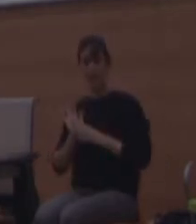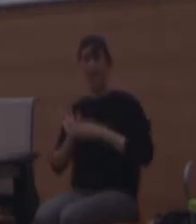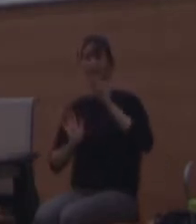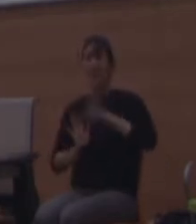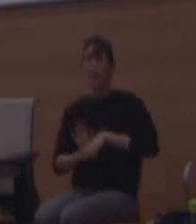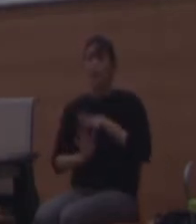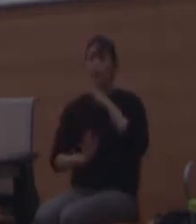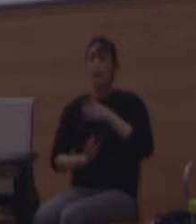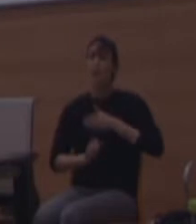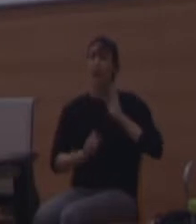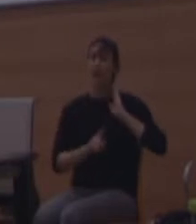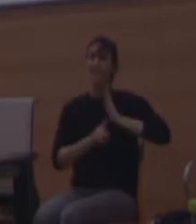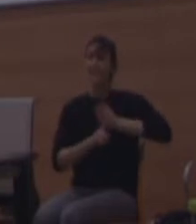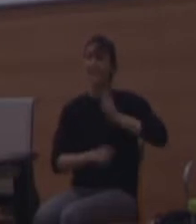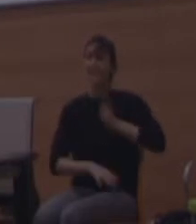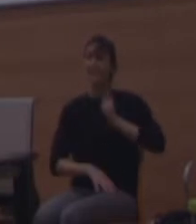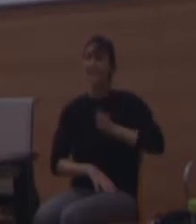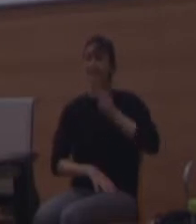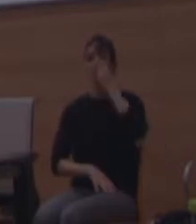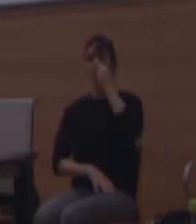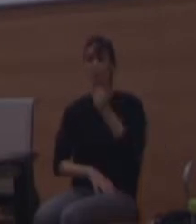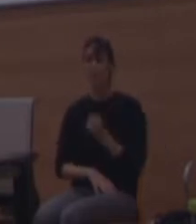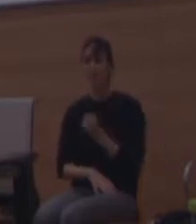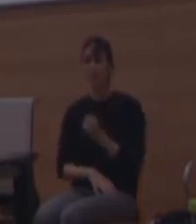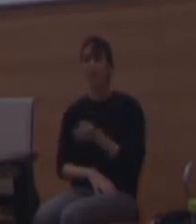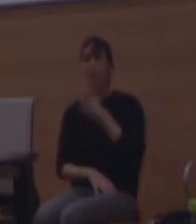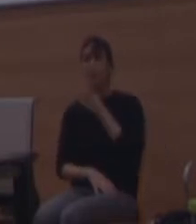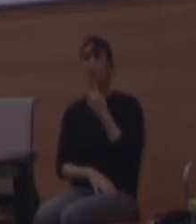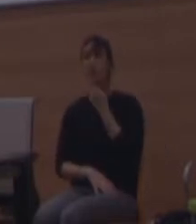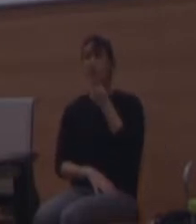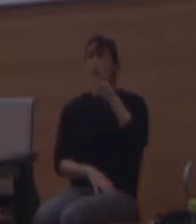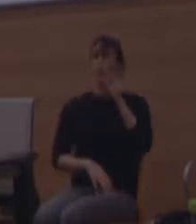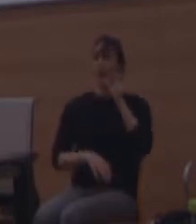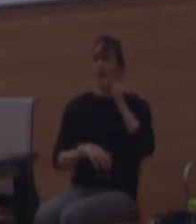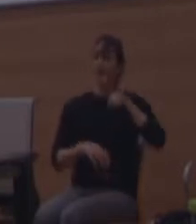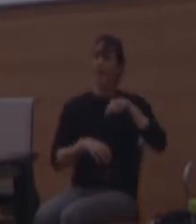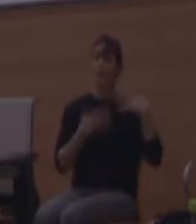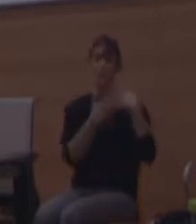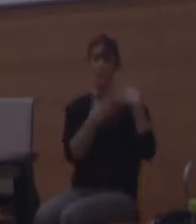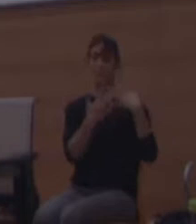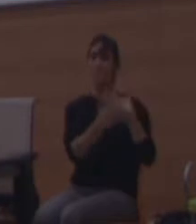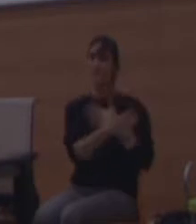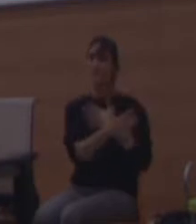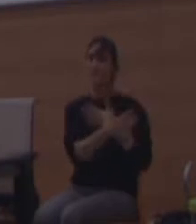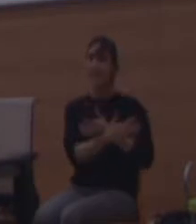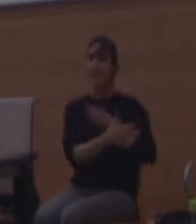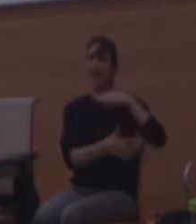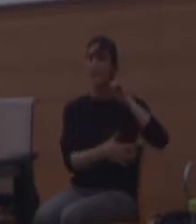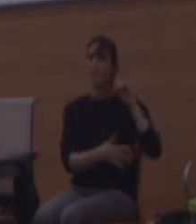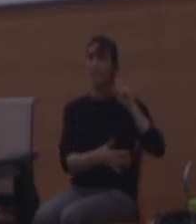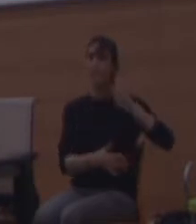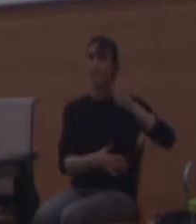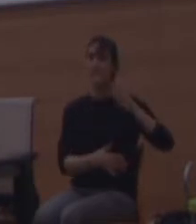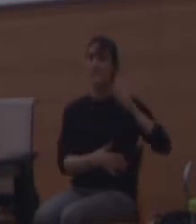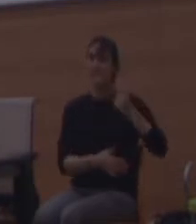pies, principalmente a los pies. Y decimos que es mixta porque va a afectar a tres componentes